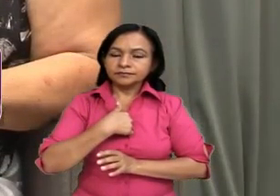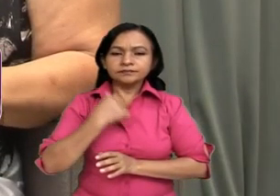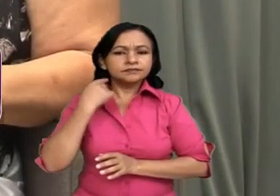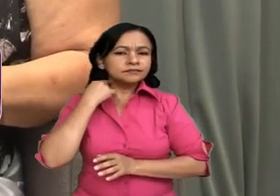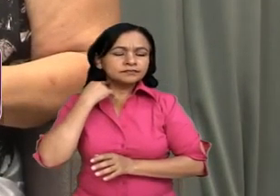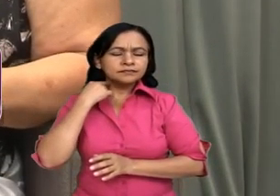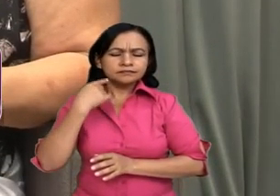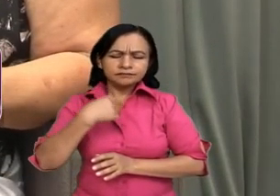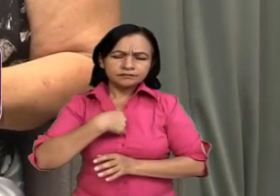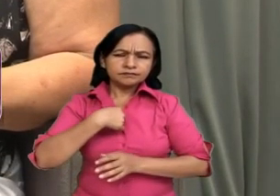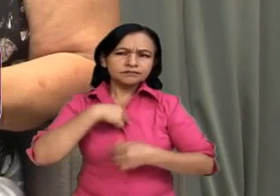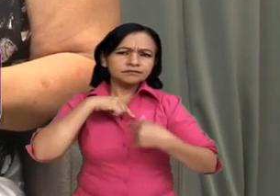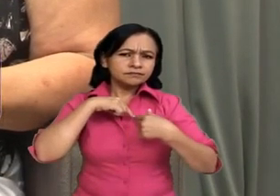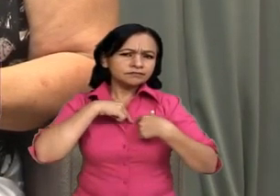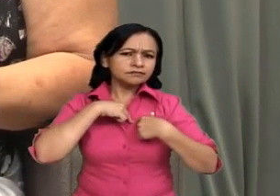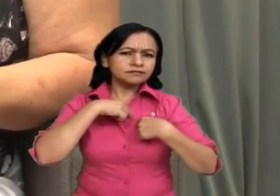fe